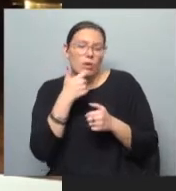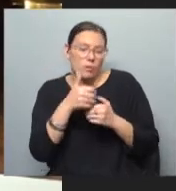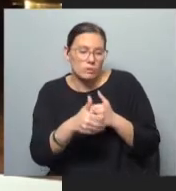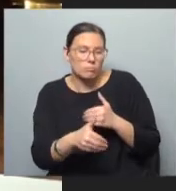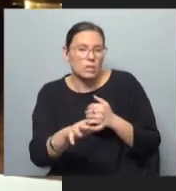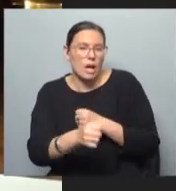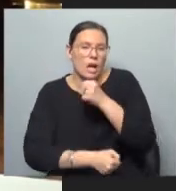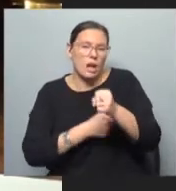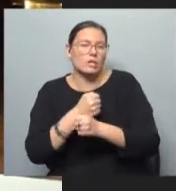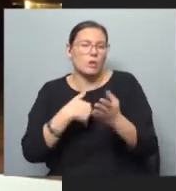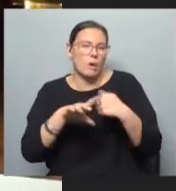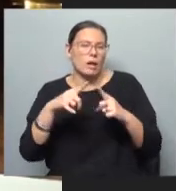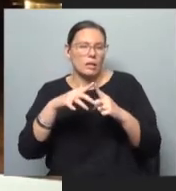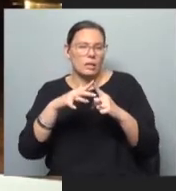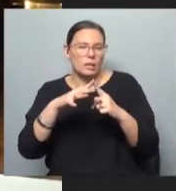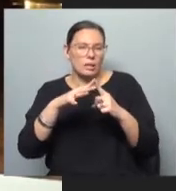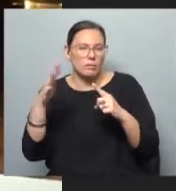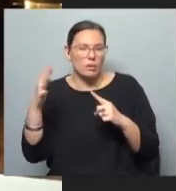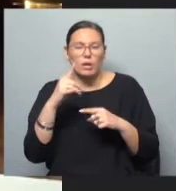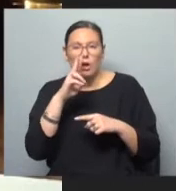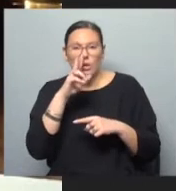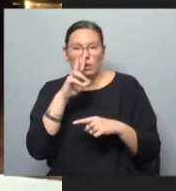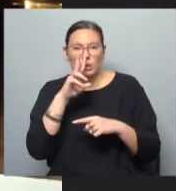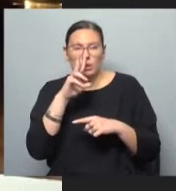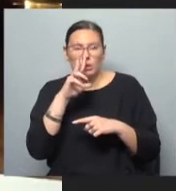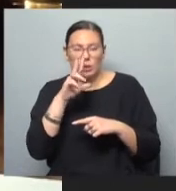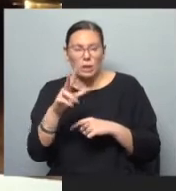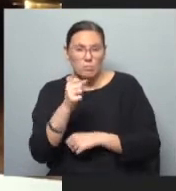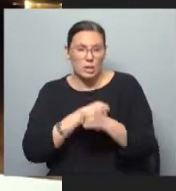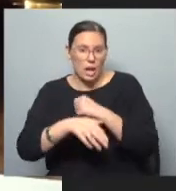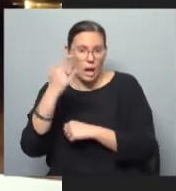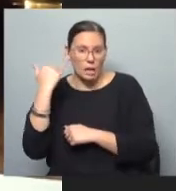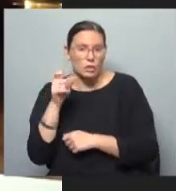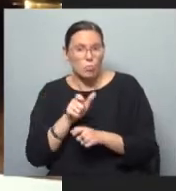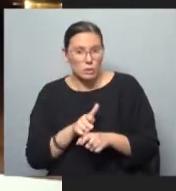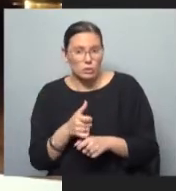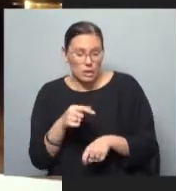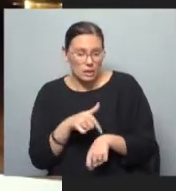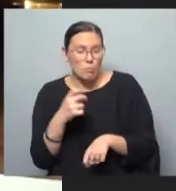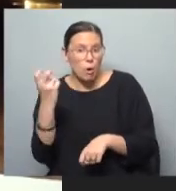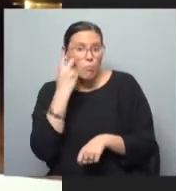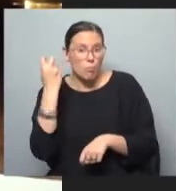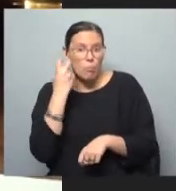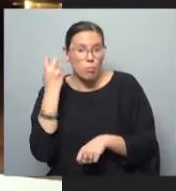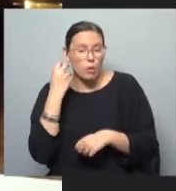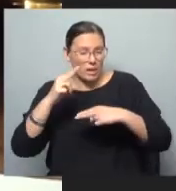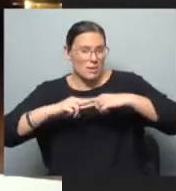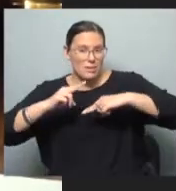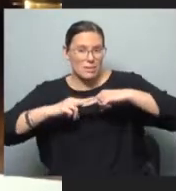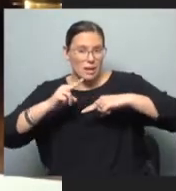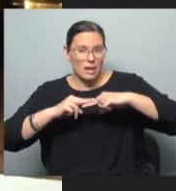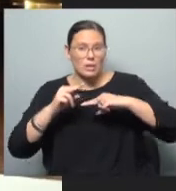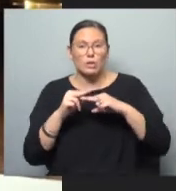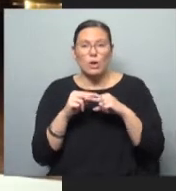todo para el invierno. Tiene unos 3.000 años. Les recomiendo a quienes tengan un tiempito que busquen en internet un